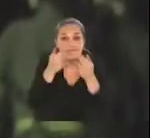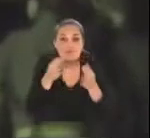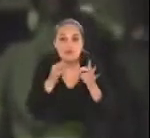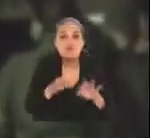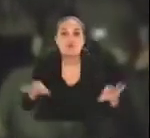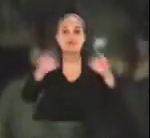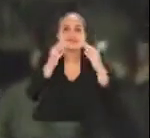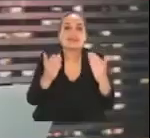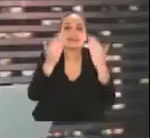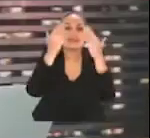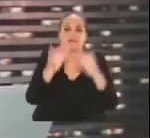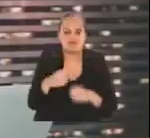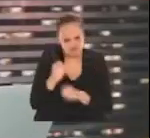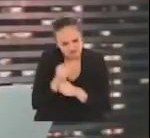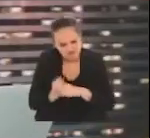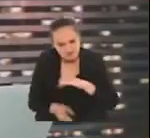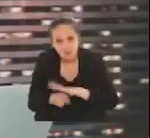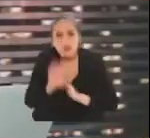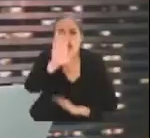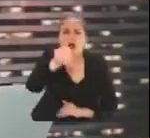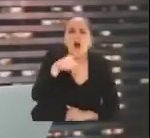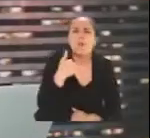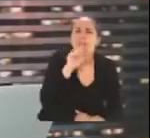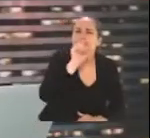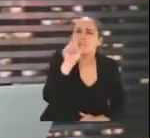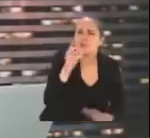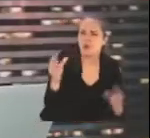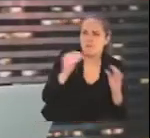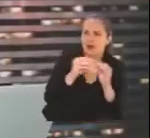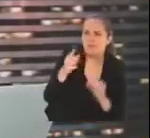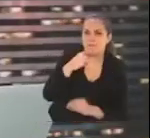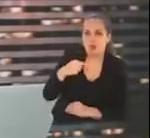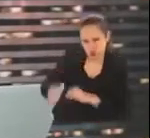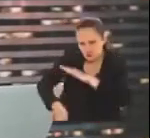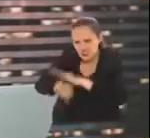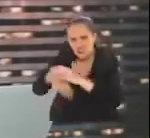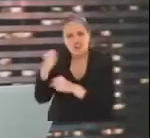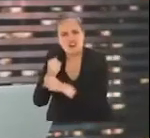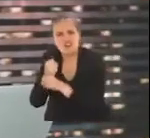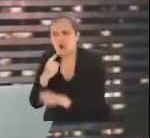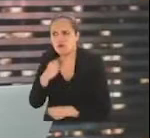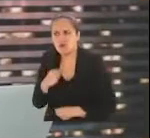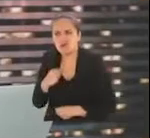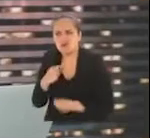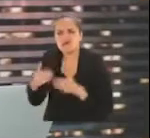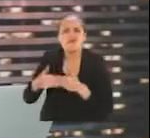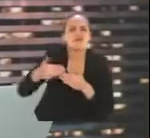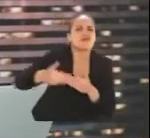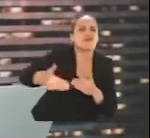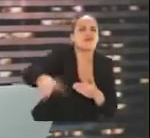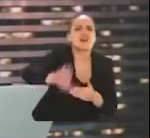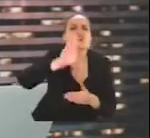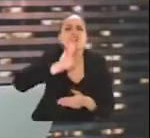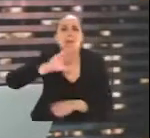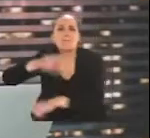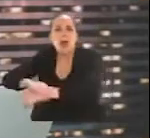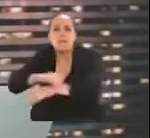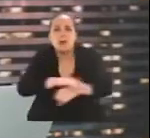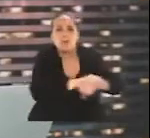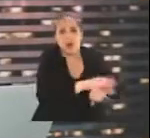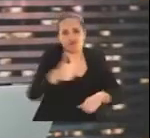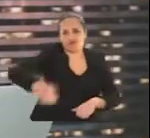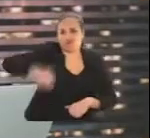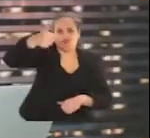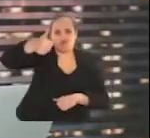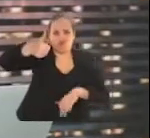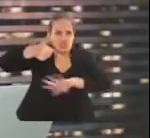trabajando fiscal y precisamente le quiero preguntar a propósito de eso de que seguimos trabajando cuáles son los que siguen en la lista quién le preocupa